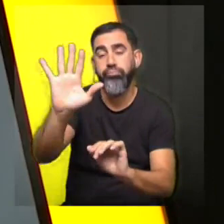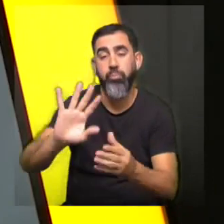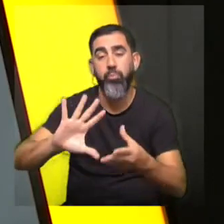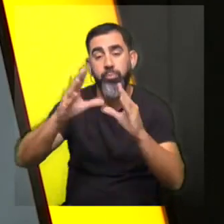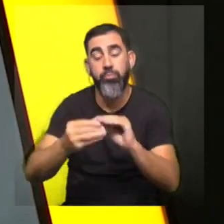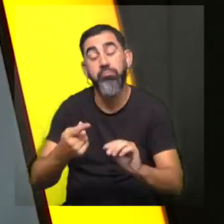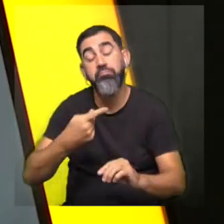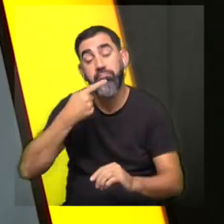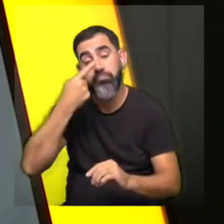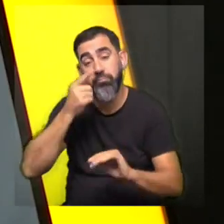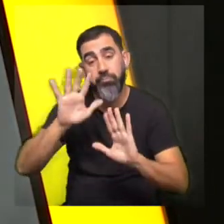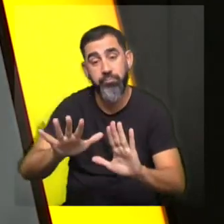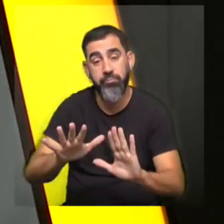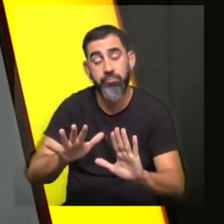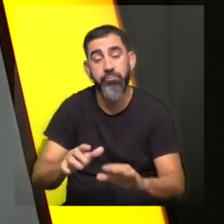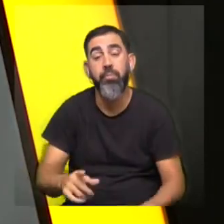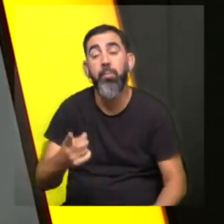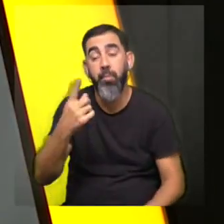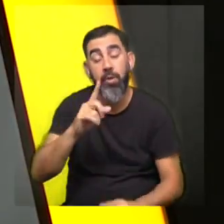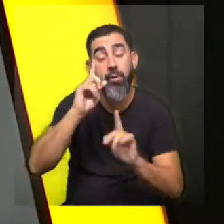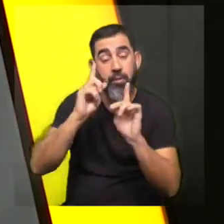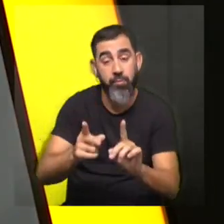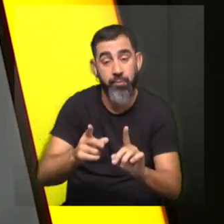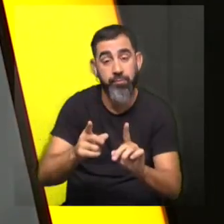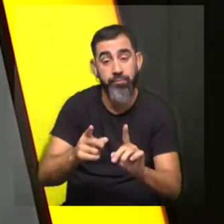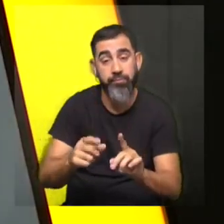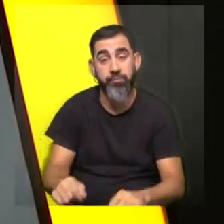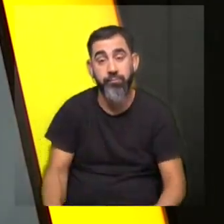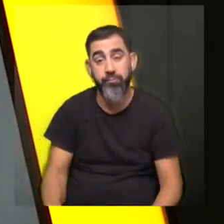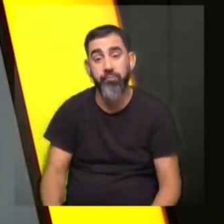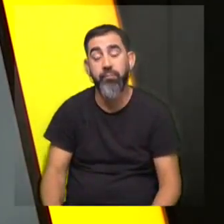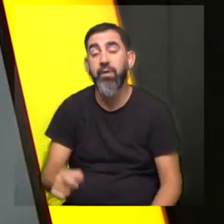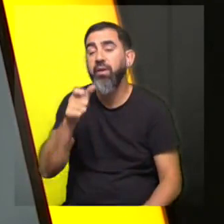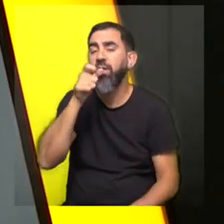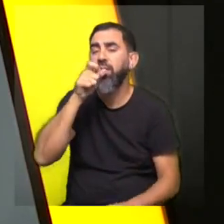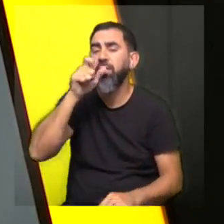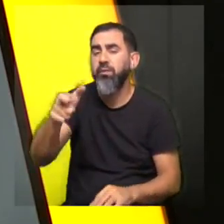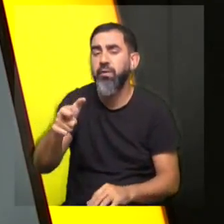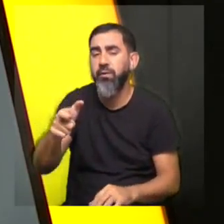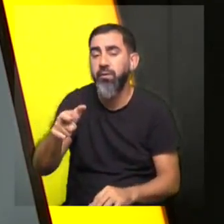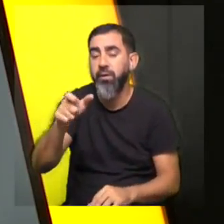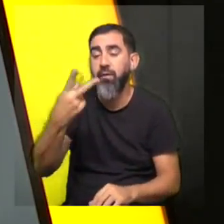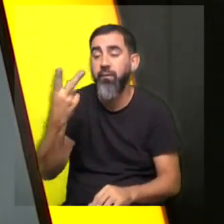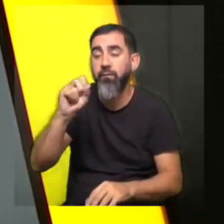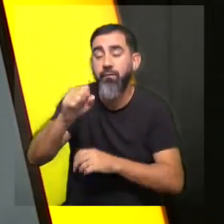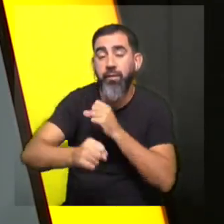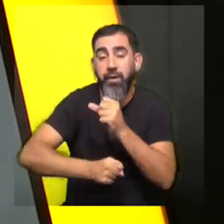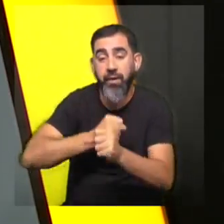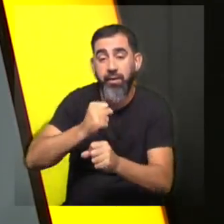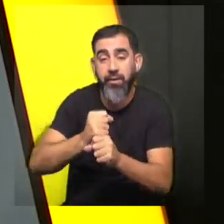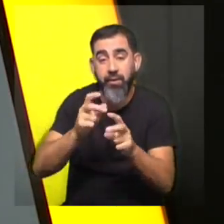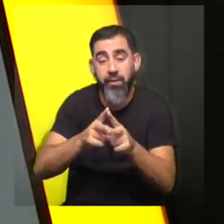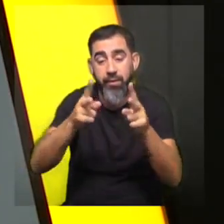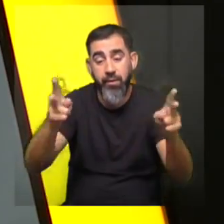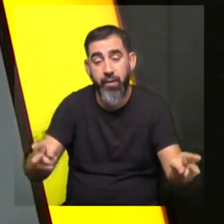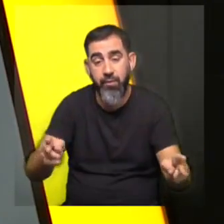bien interesante eso. Pero lo que no hay duda también en eso que tú decís es lo que significó estos 20 años, ¿no?